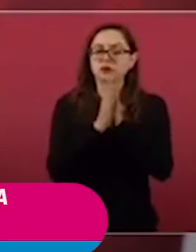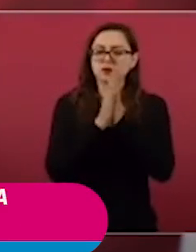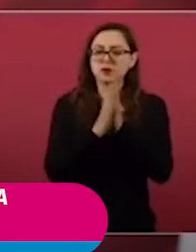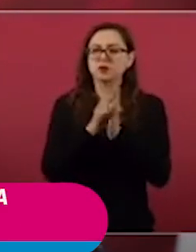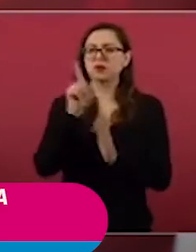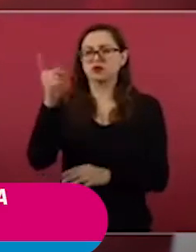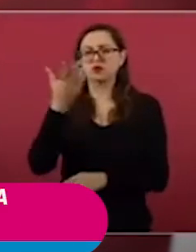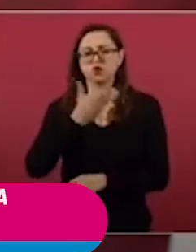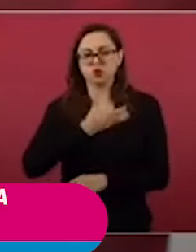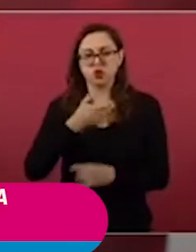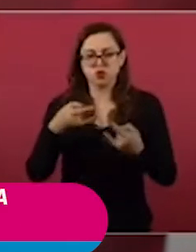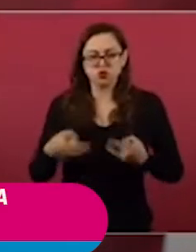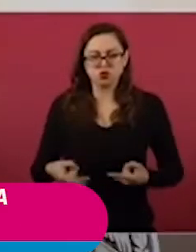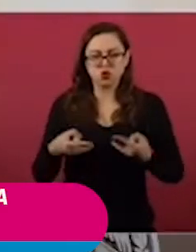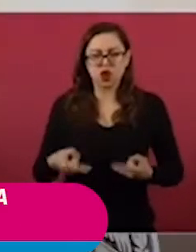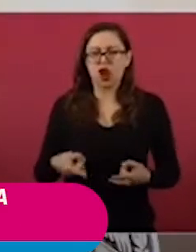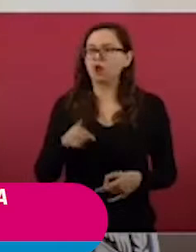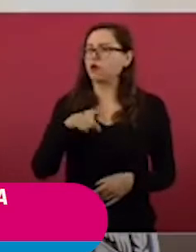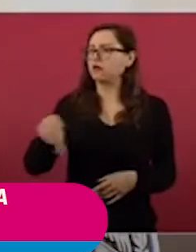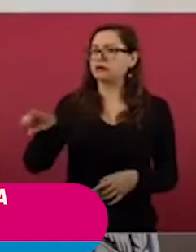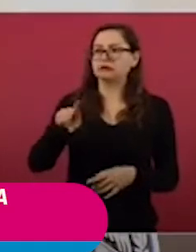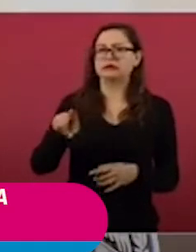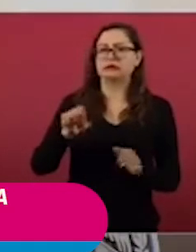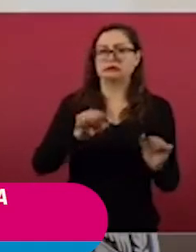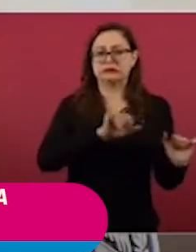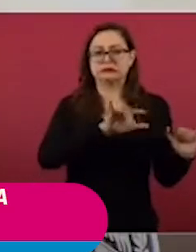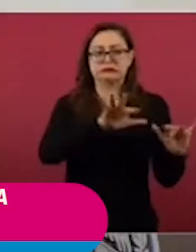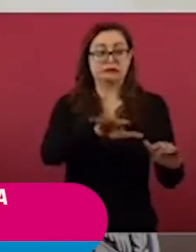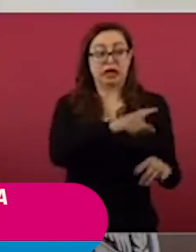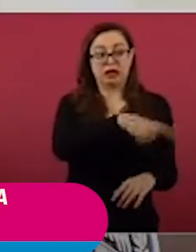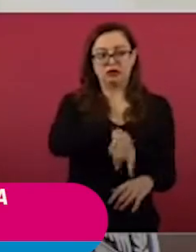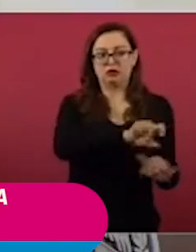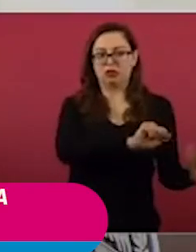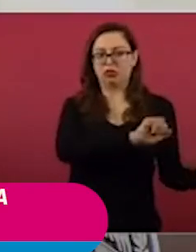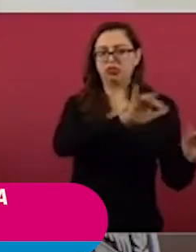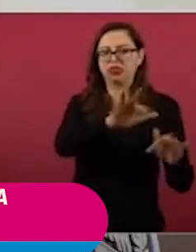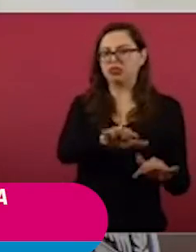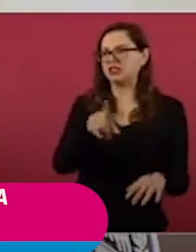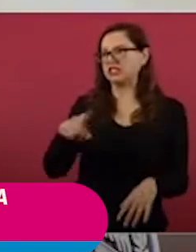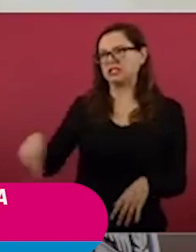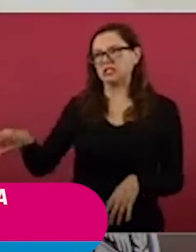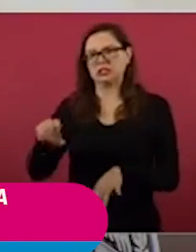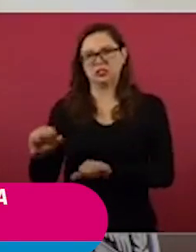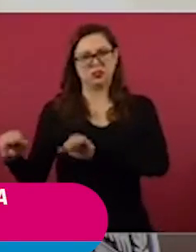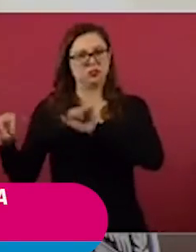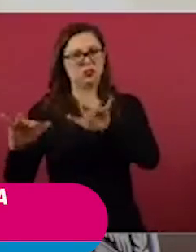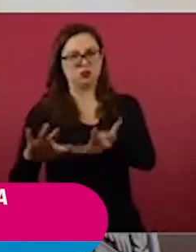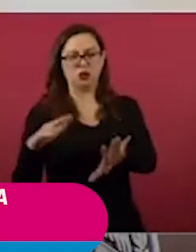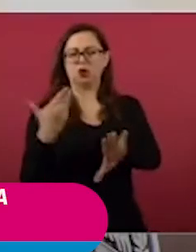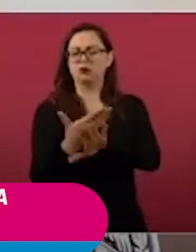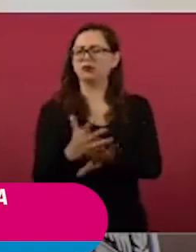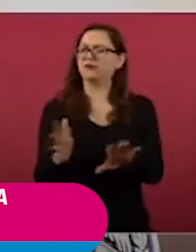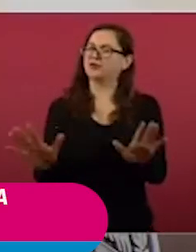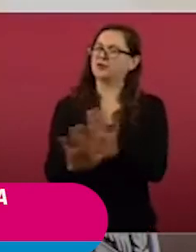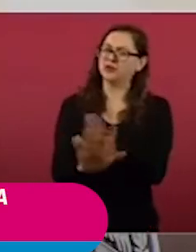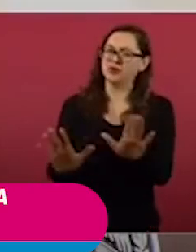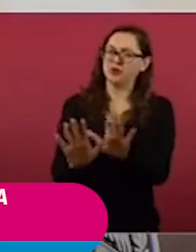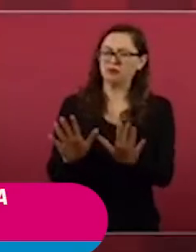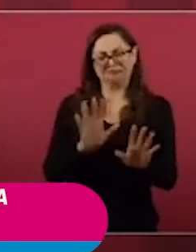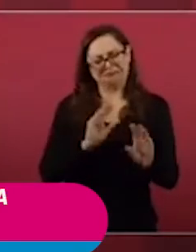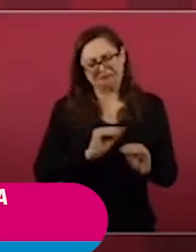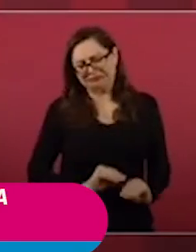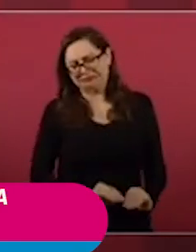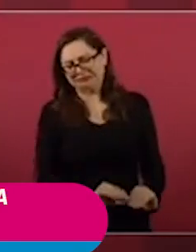y que se garantizara la libre manifestación de las ideas y el